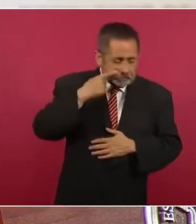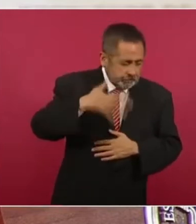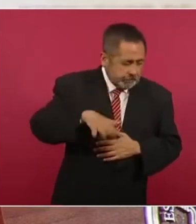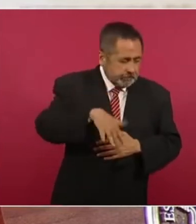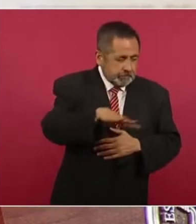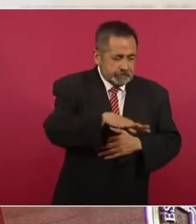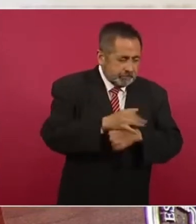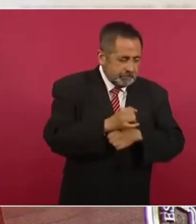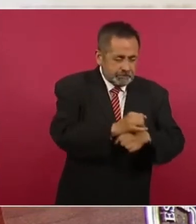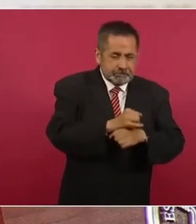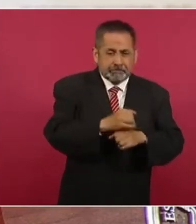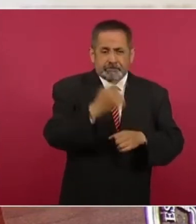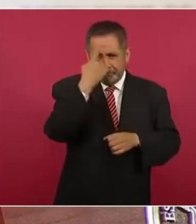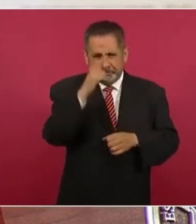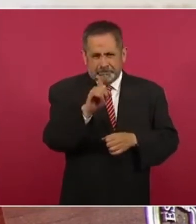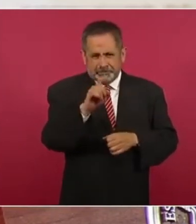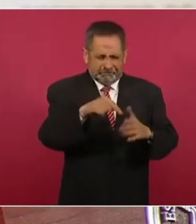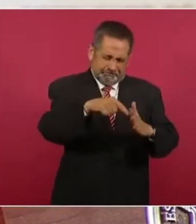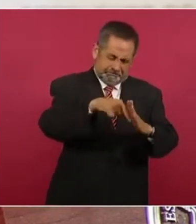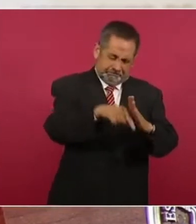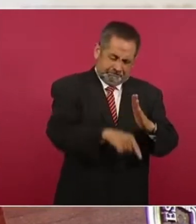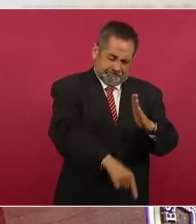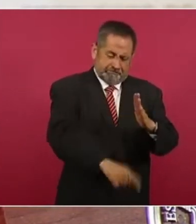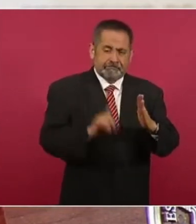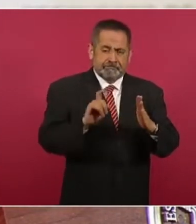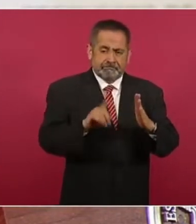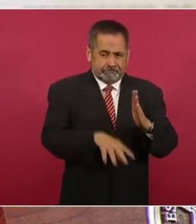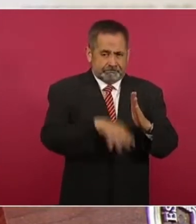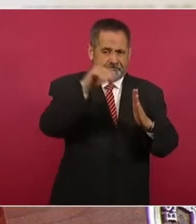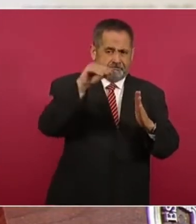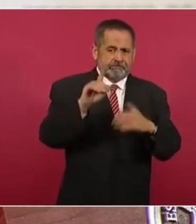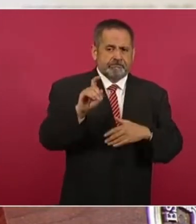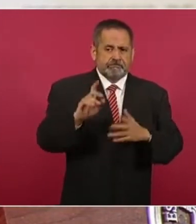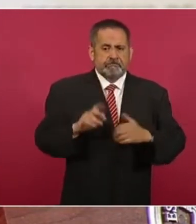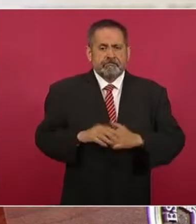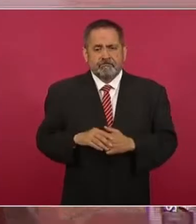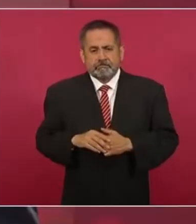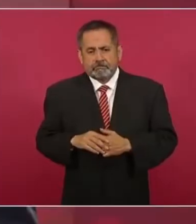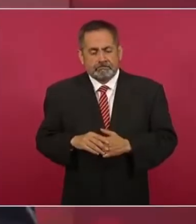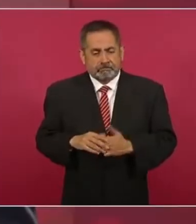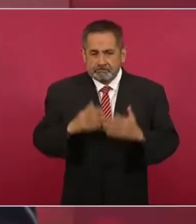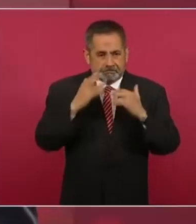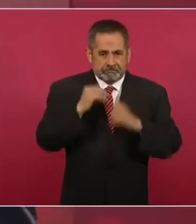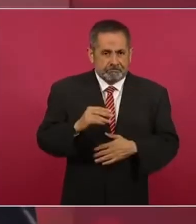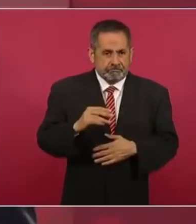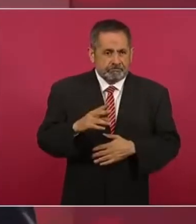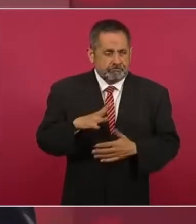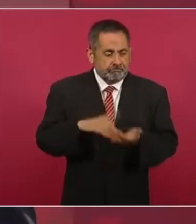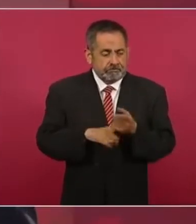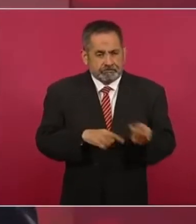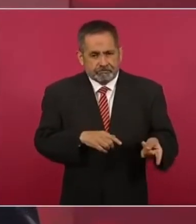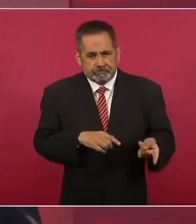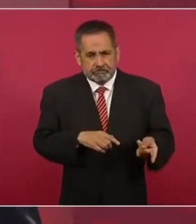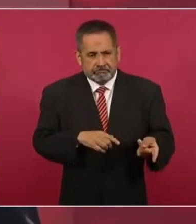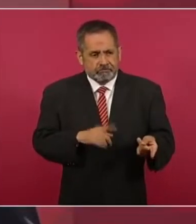exploraciones para pozos de agua y no salió de